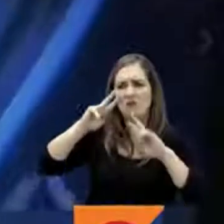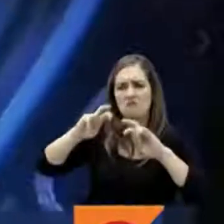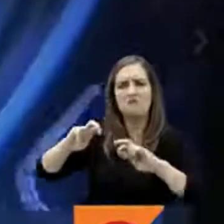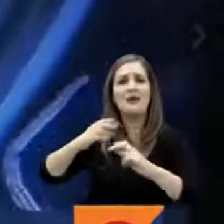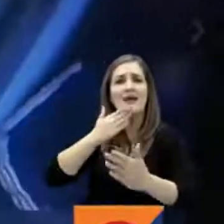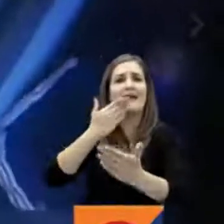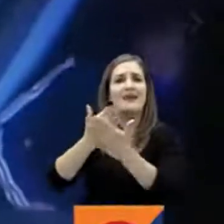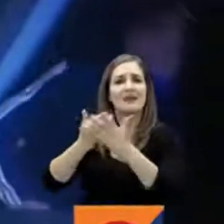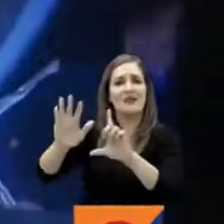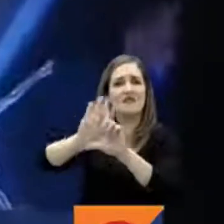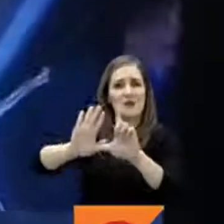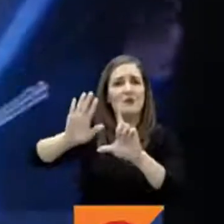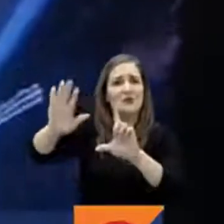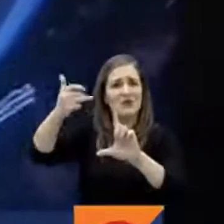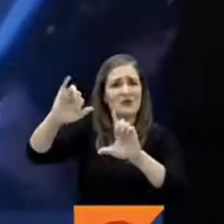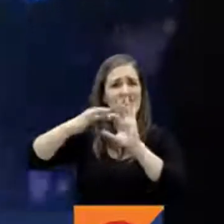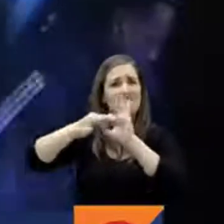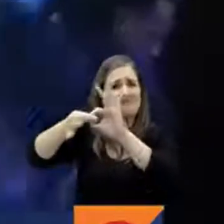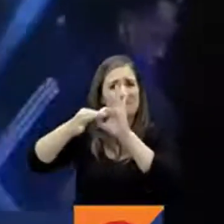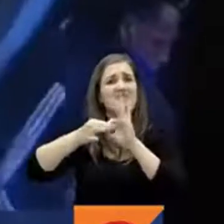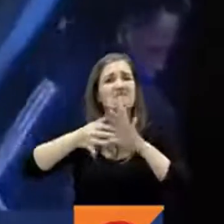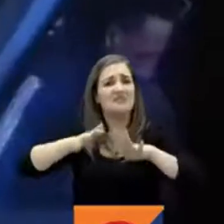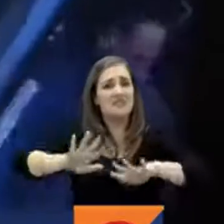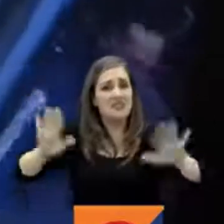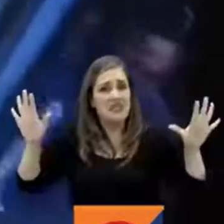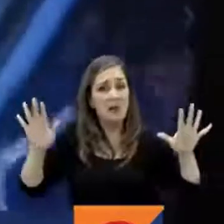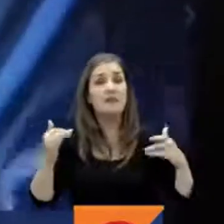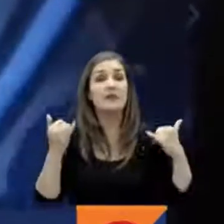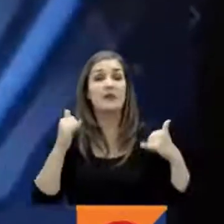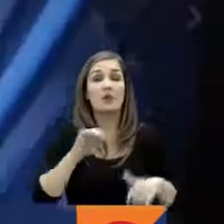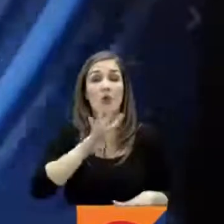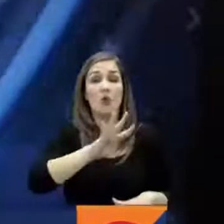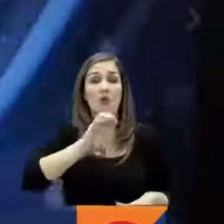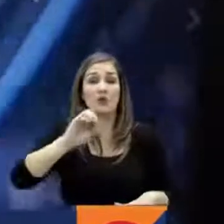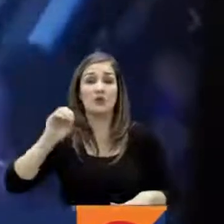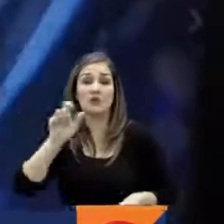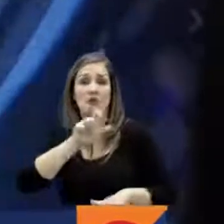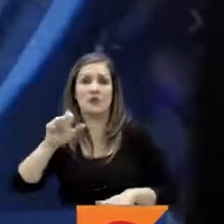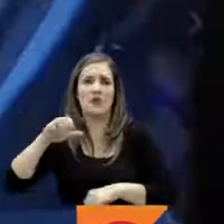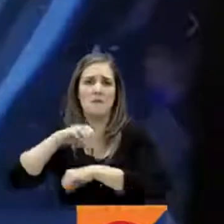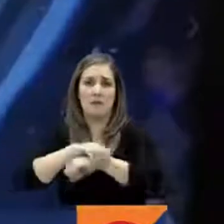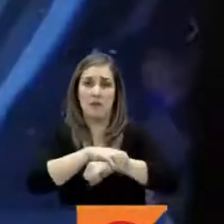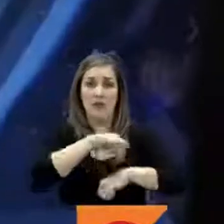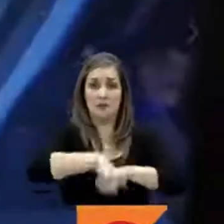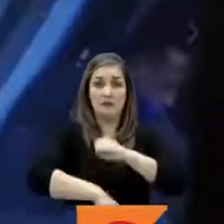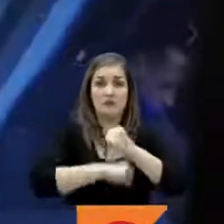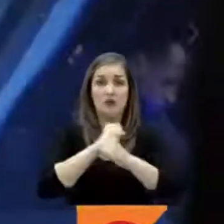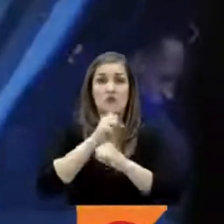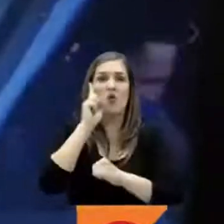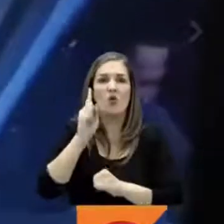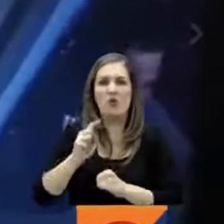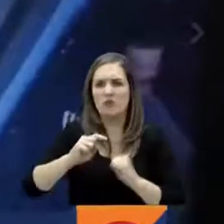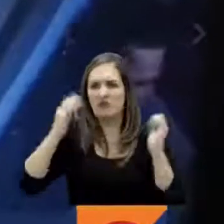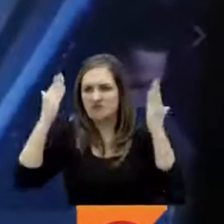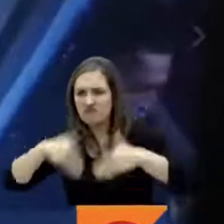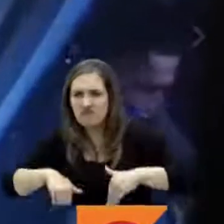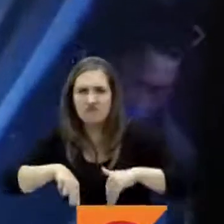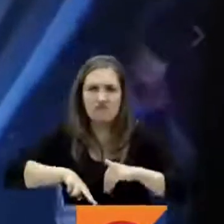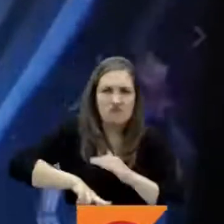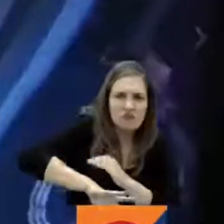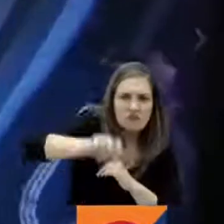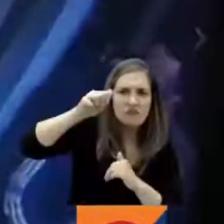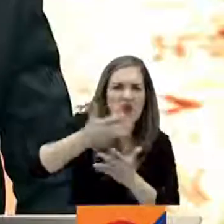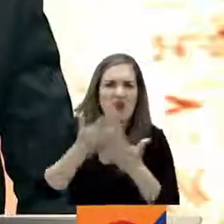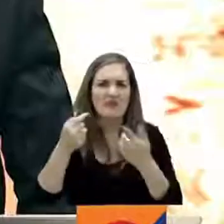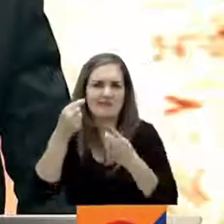los registros de estas cámaras. Van 400 personas detenidas en Transmilenio este año por la comisión de hechos como hurto y otros